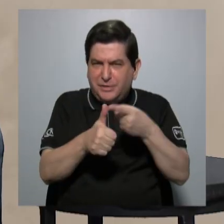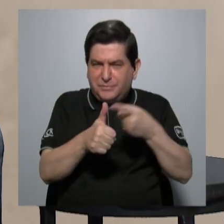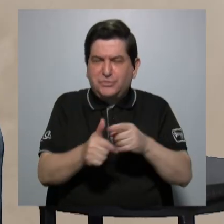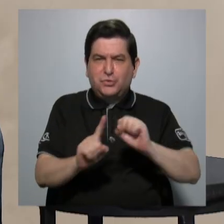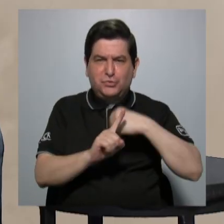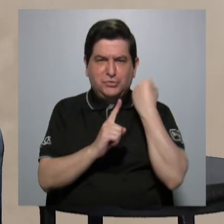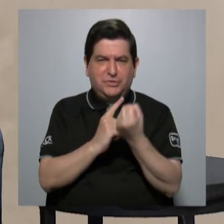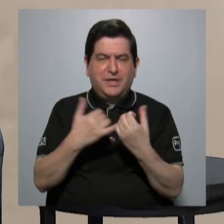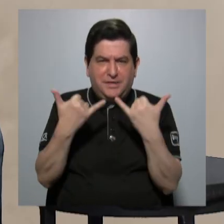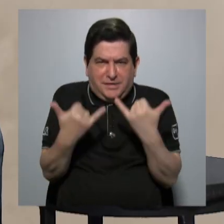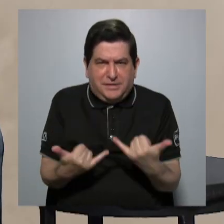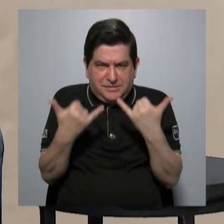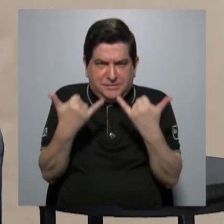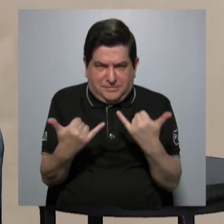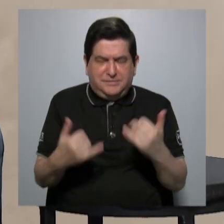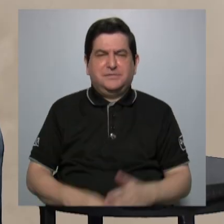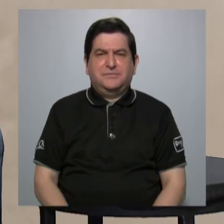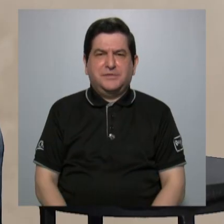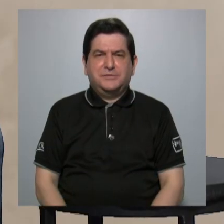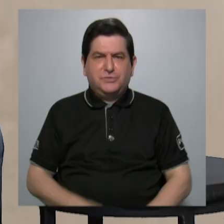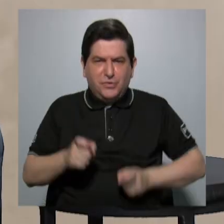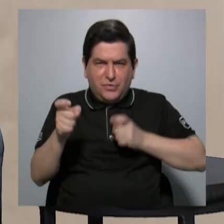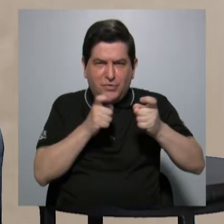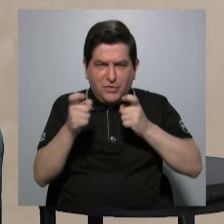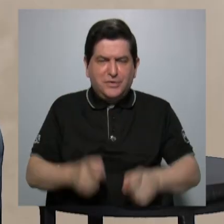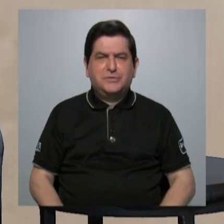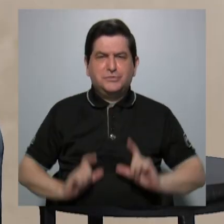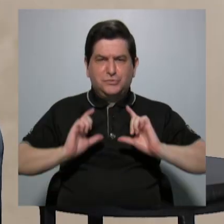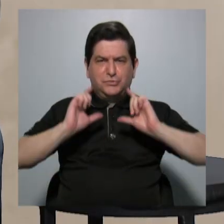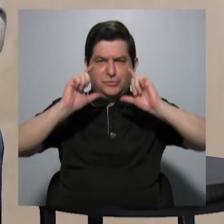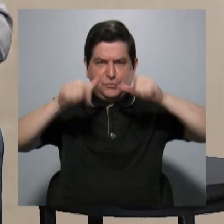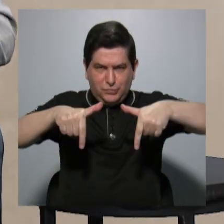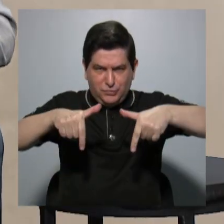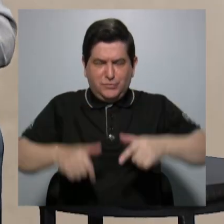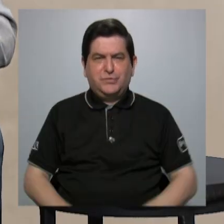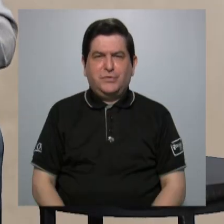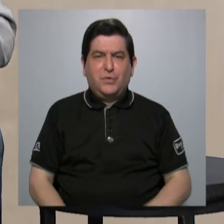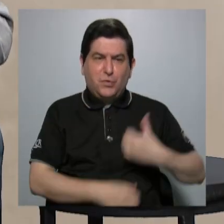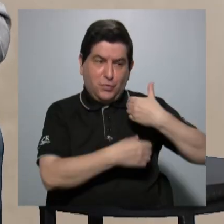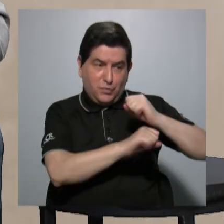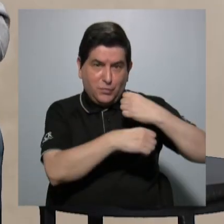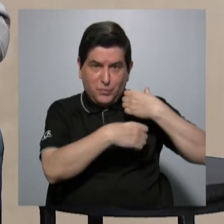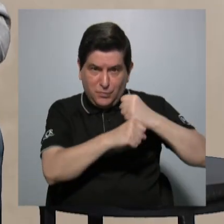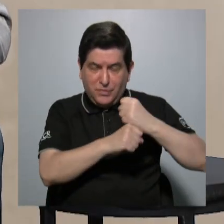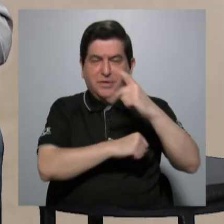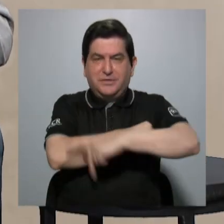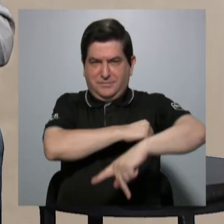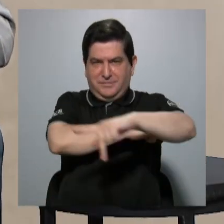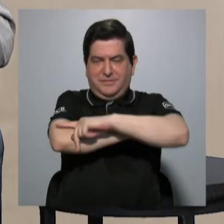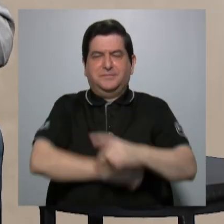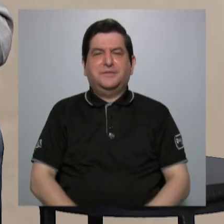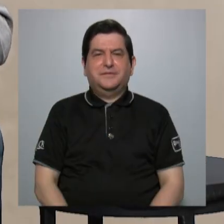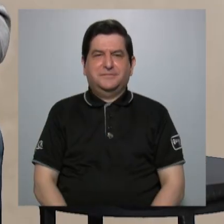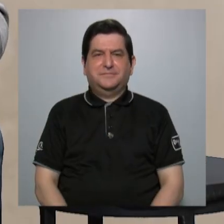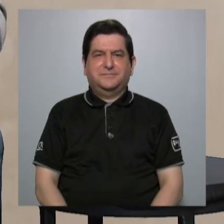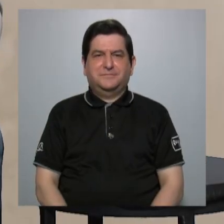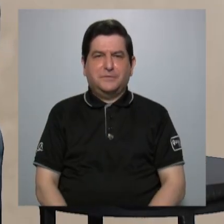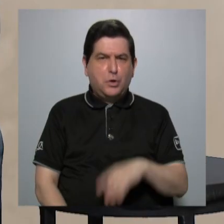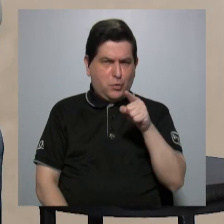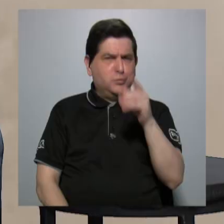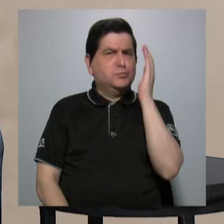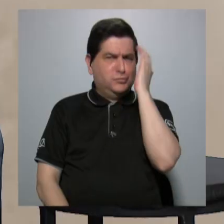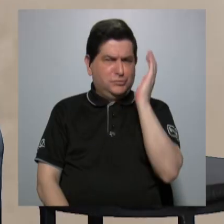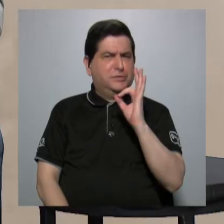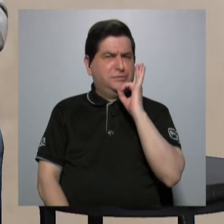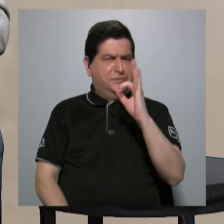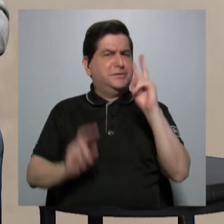la situación real de la gestión de los desechos sólidos municipales en nuestro país. Ok.